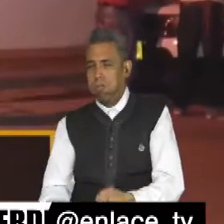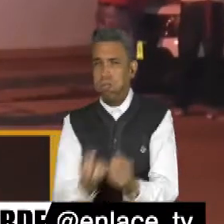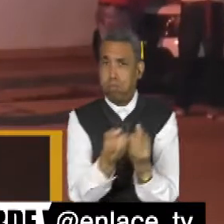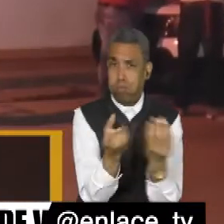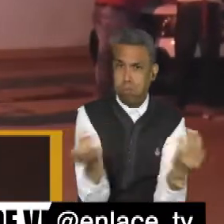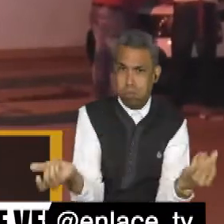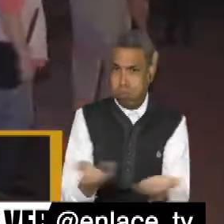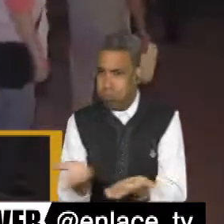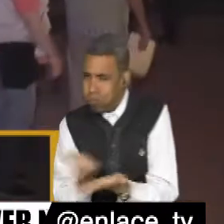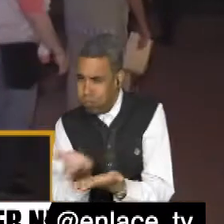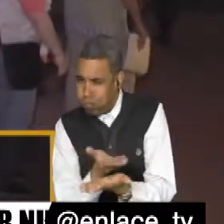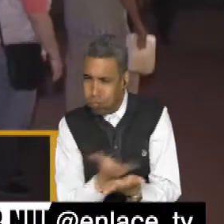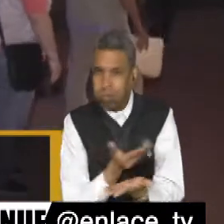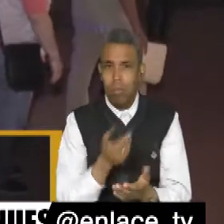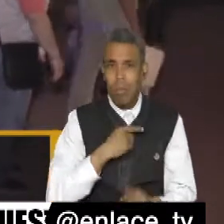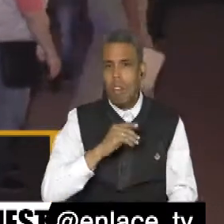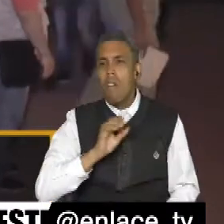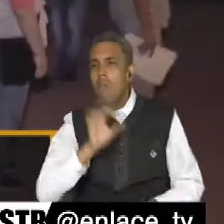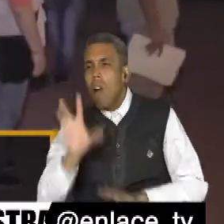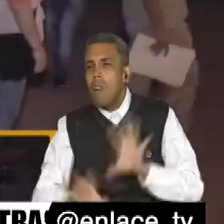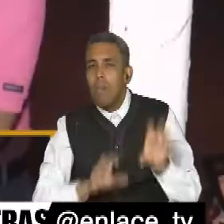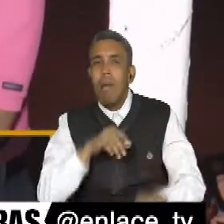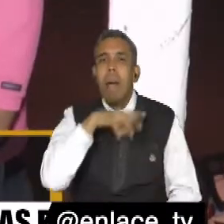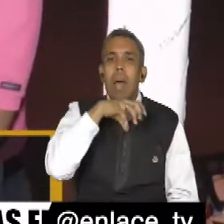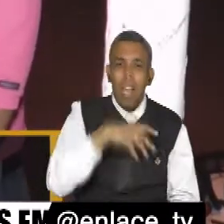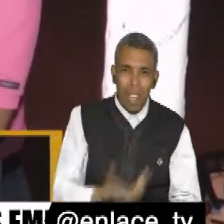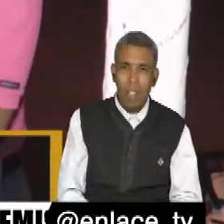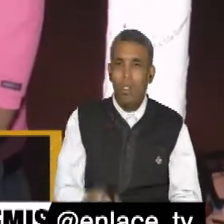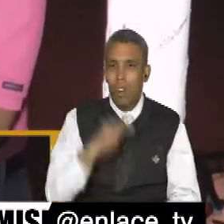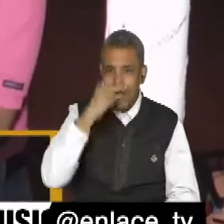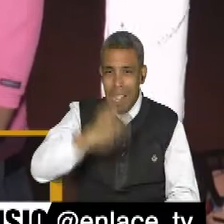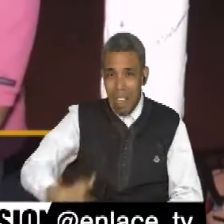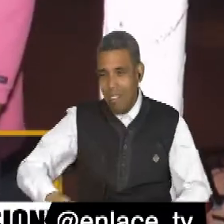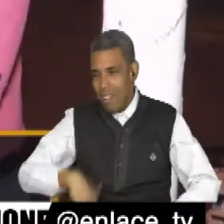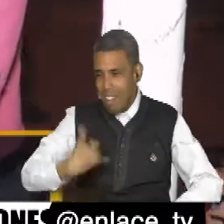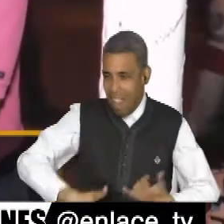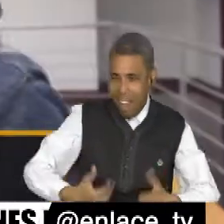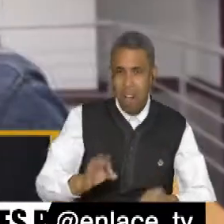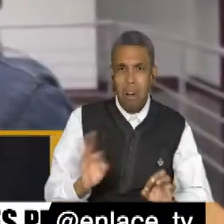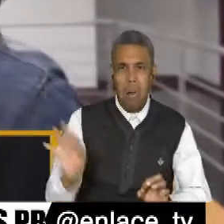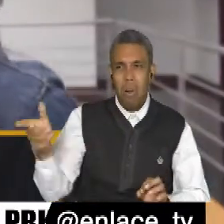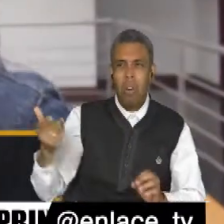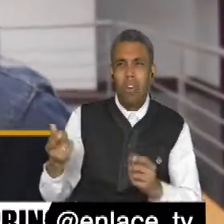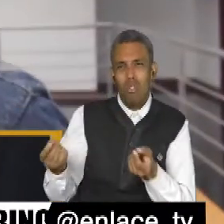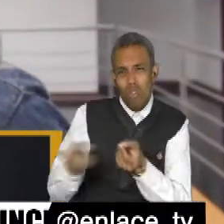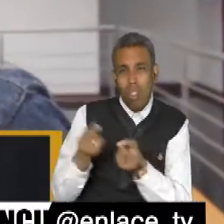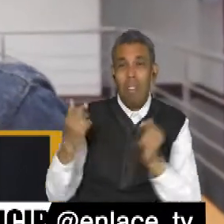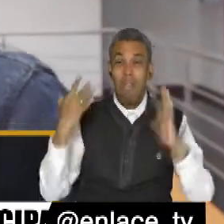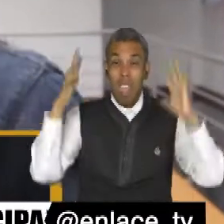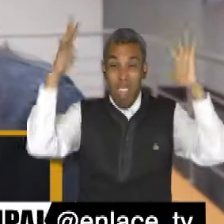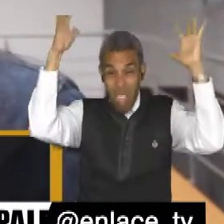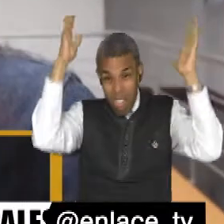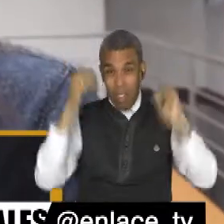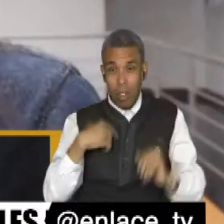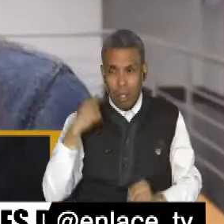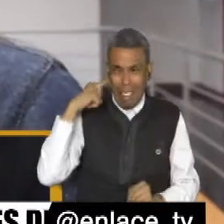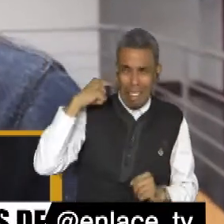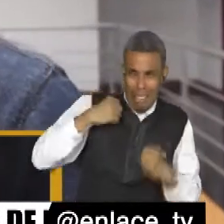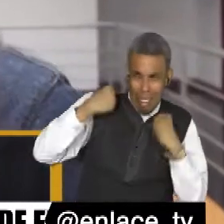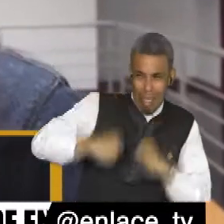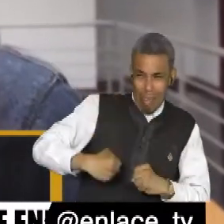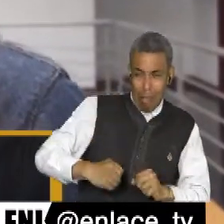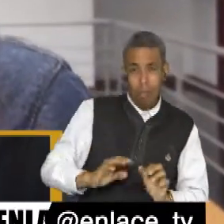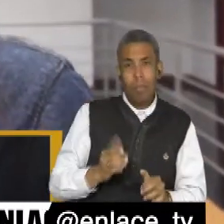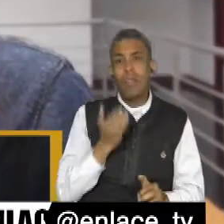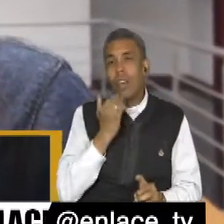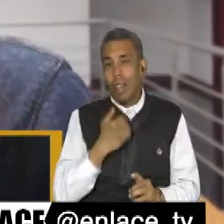perros ladrando, niños jugando al aire libre y eventos como conciertos o festivales. Bueno, en los hogares podríamos, en el tema de los